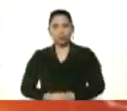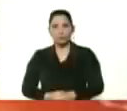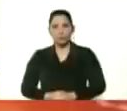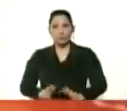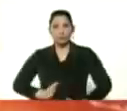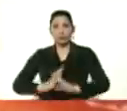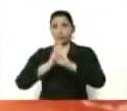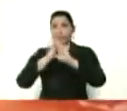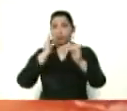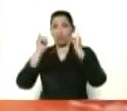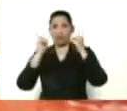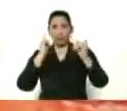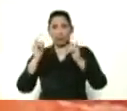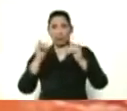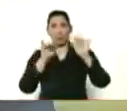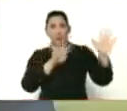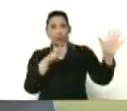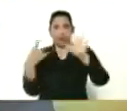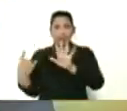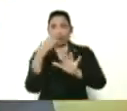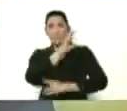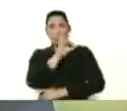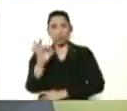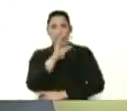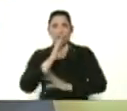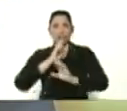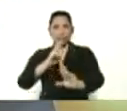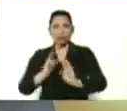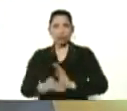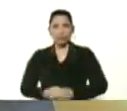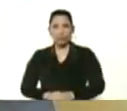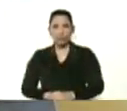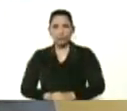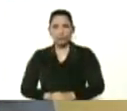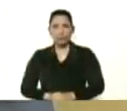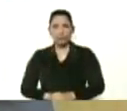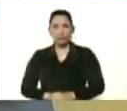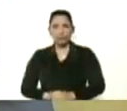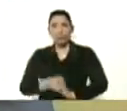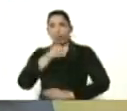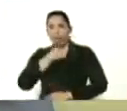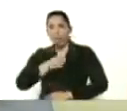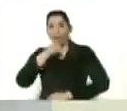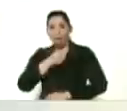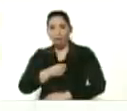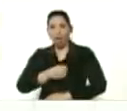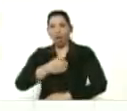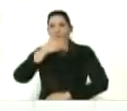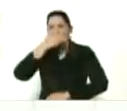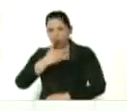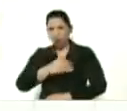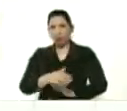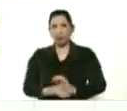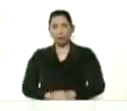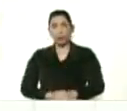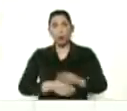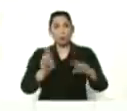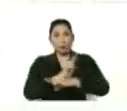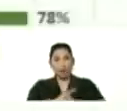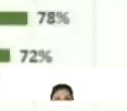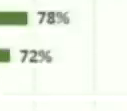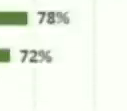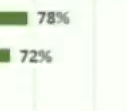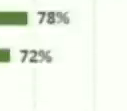Posponer celebraciones, 96%. Toser o estornudar con el codo. Fíjate, Julio,